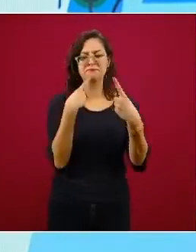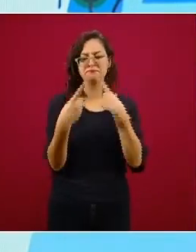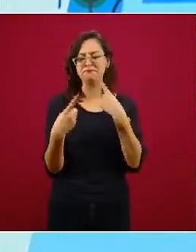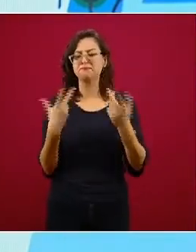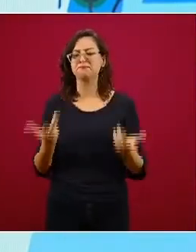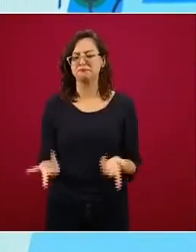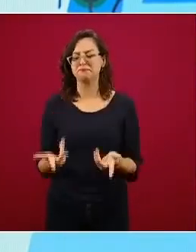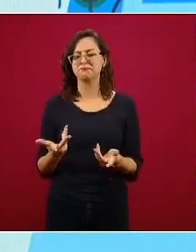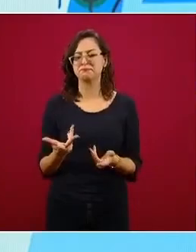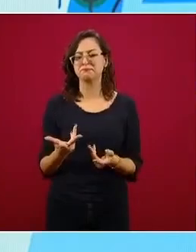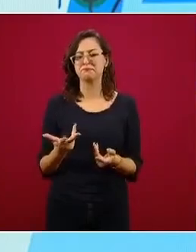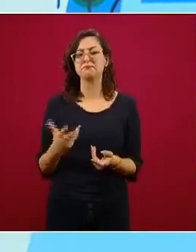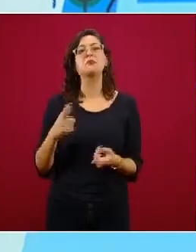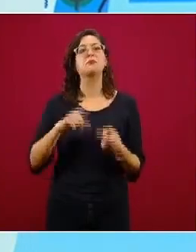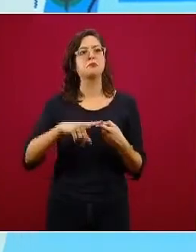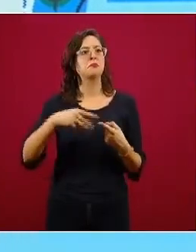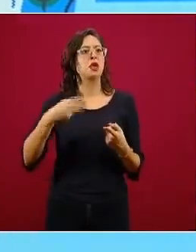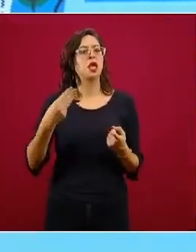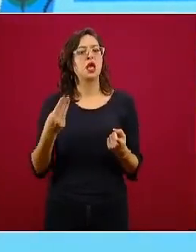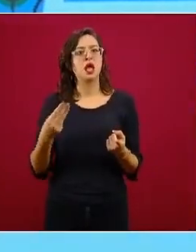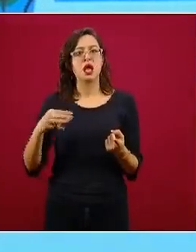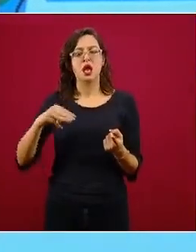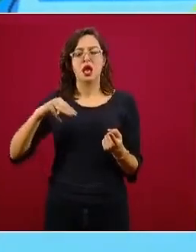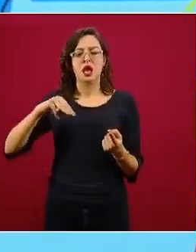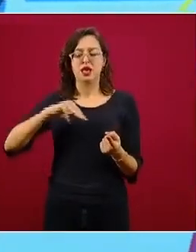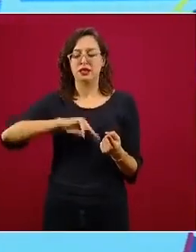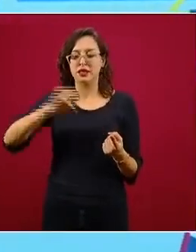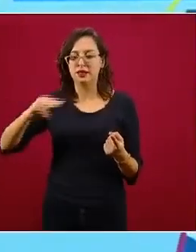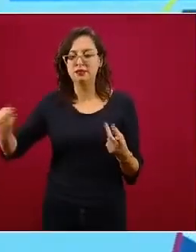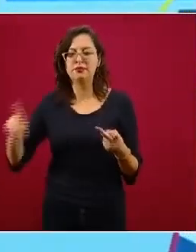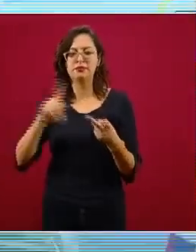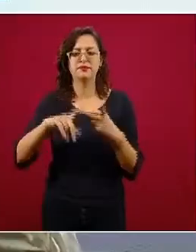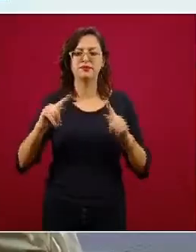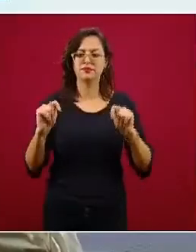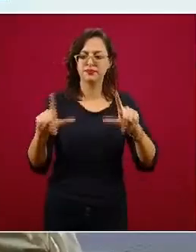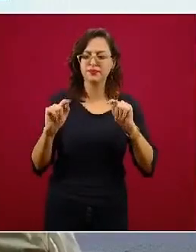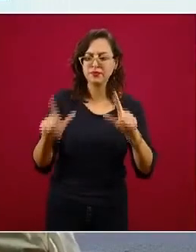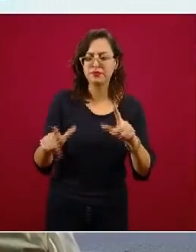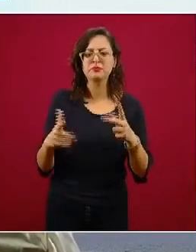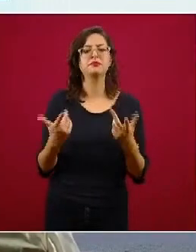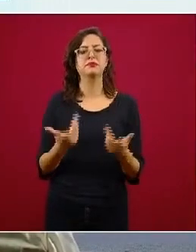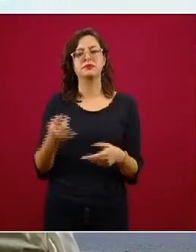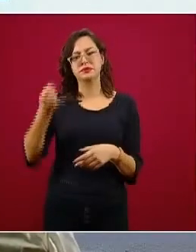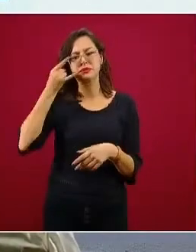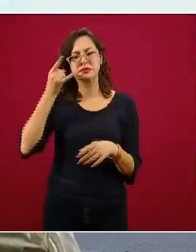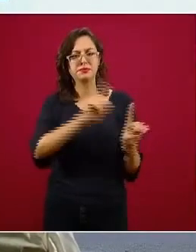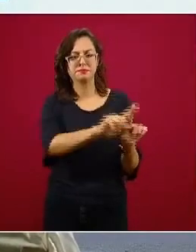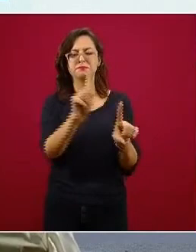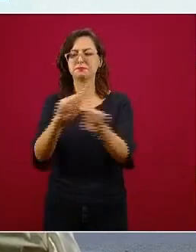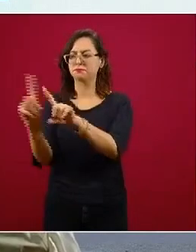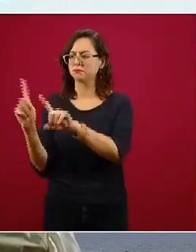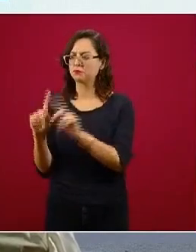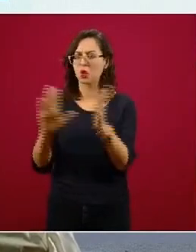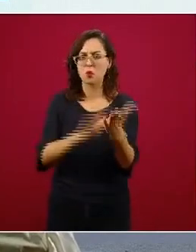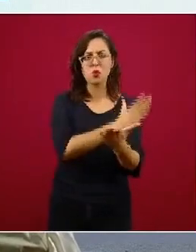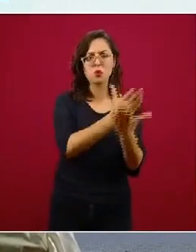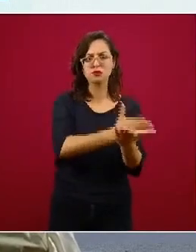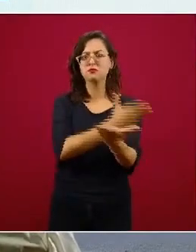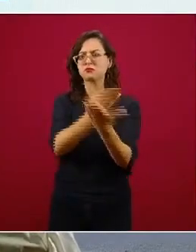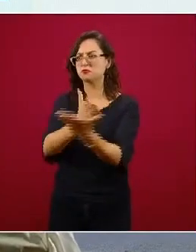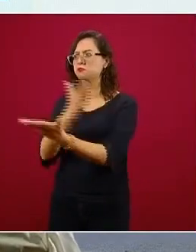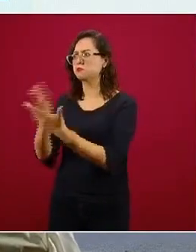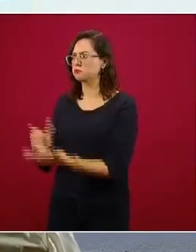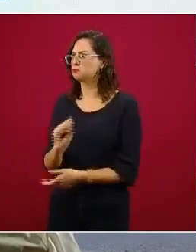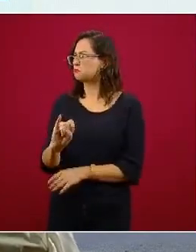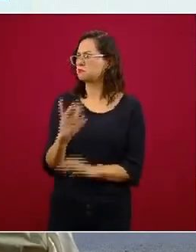conocer experiencias como la de Michoacán, como la de Tlaxcala y muchos otros estados, Campeche, como mencionó el doctor López-Gatell.